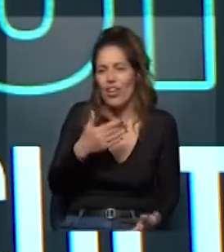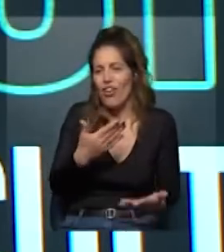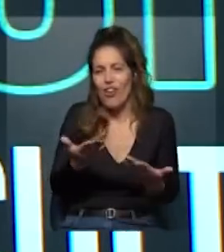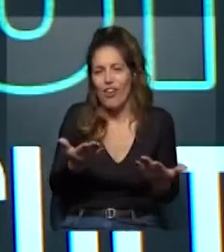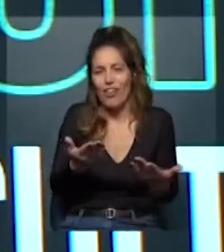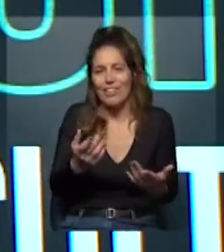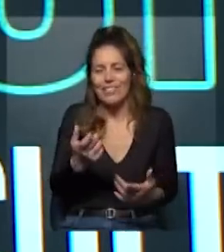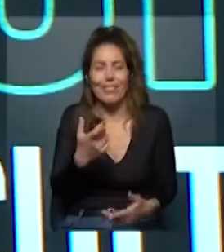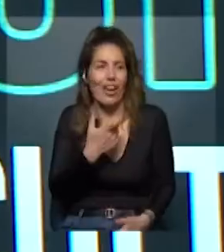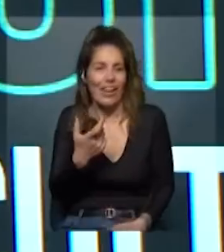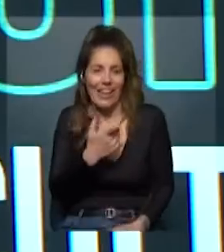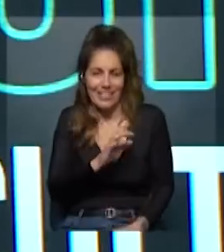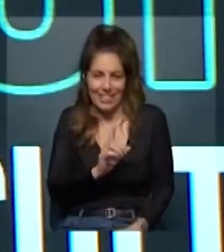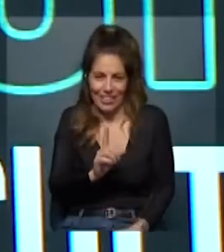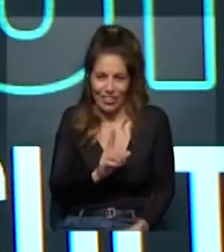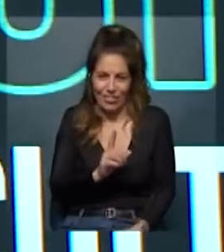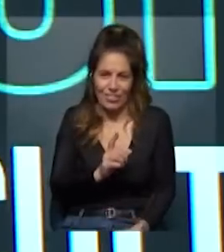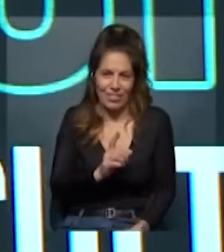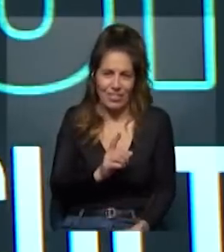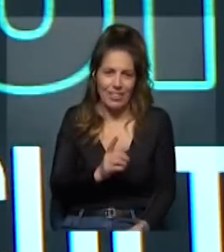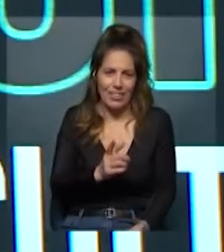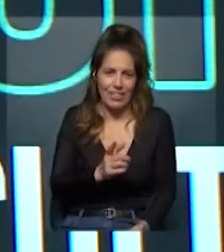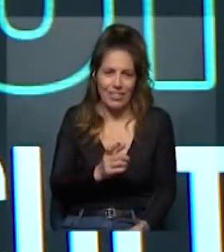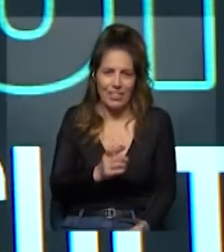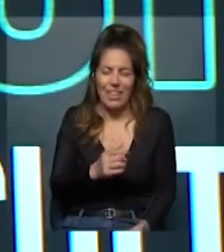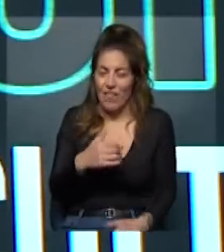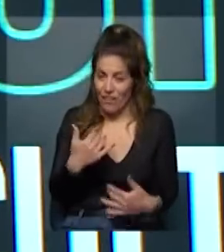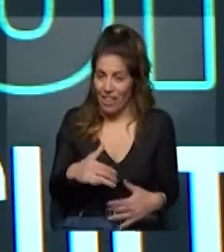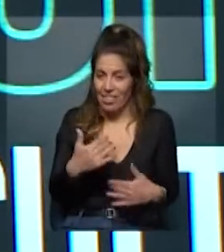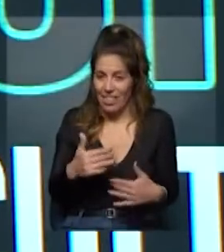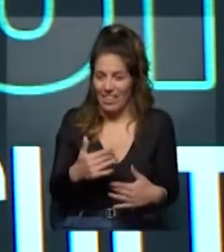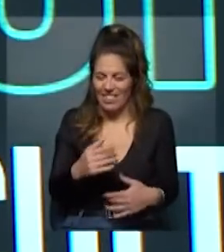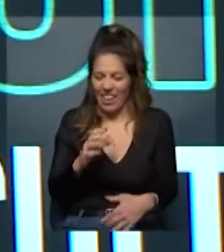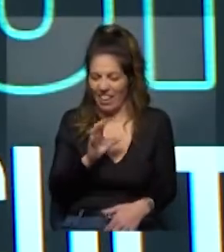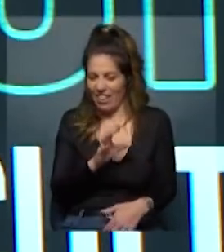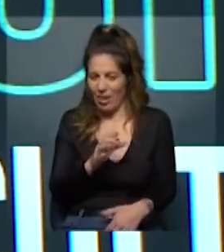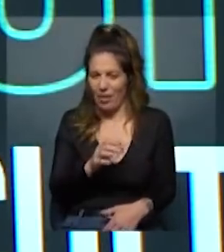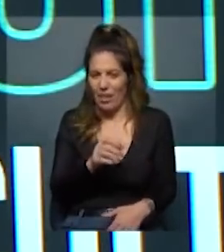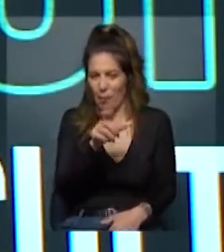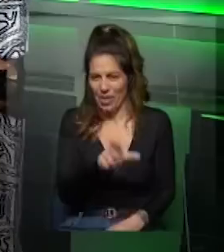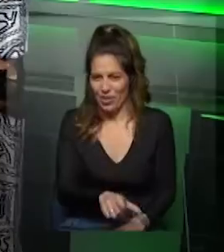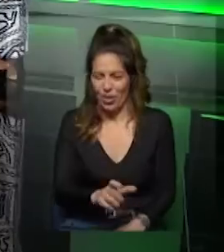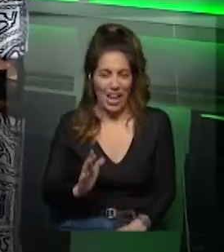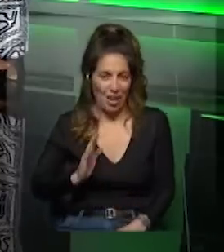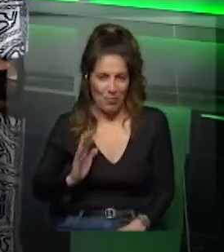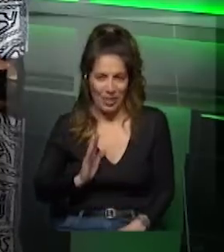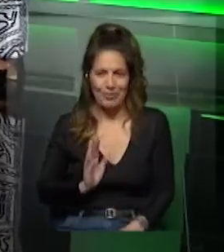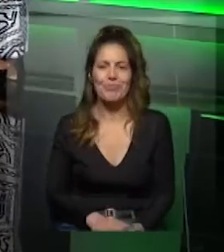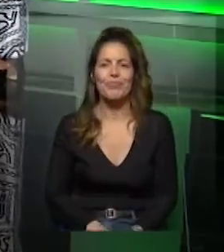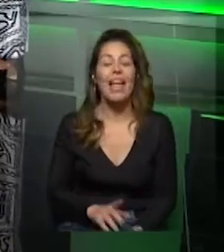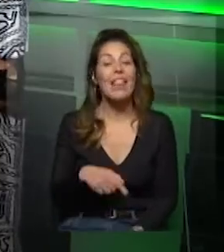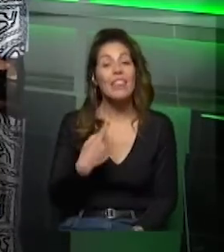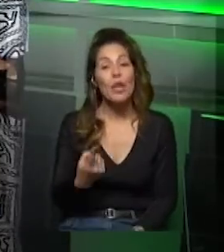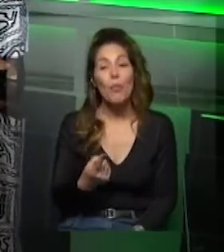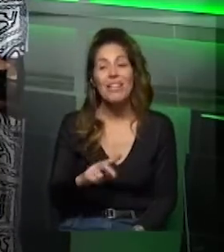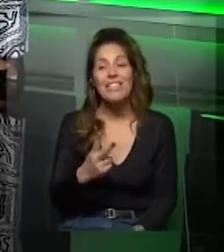ni mucha gracia tampoco no es es bastante bastante asquerosa la señora pero bueno en fin eh después pasamos